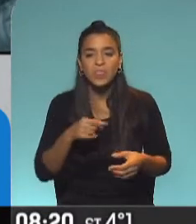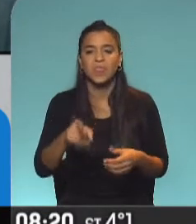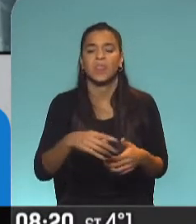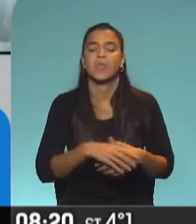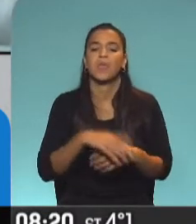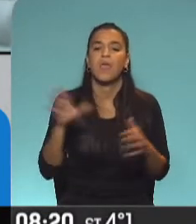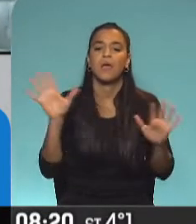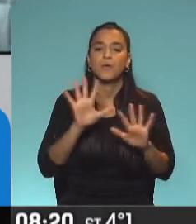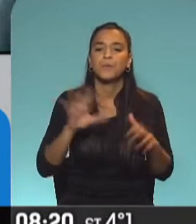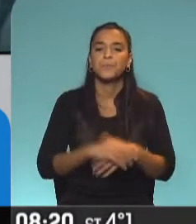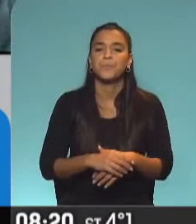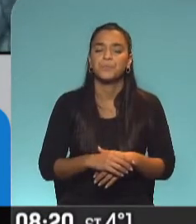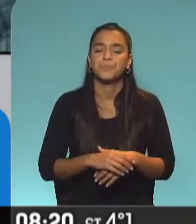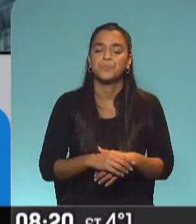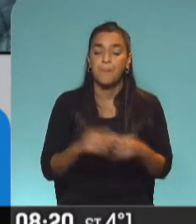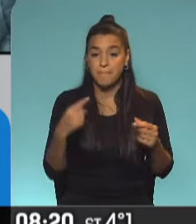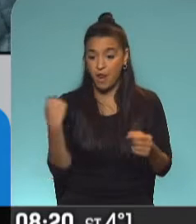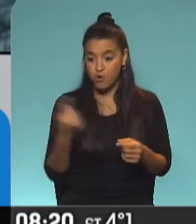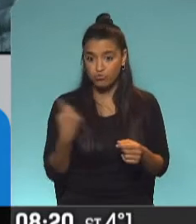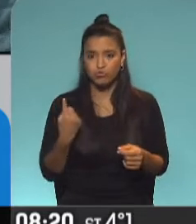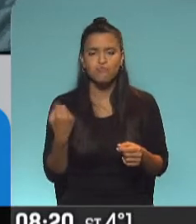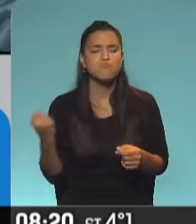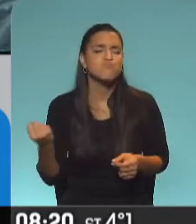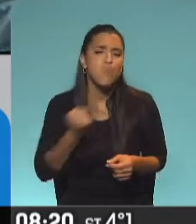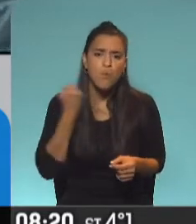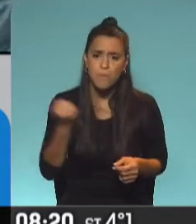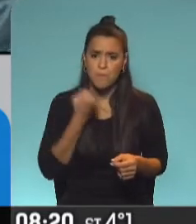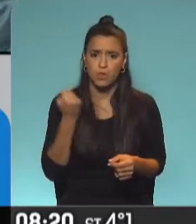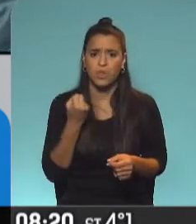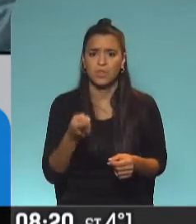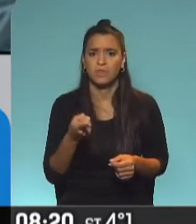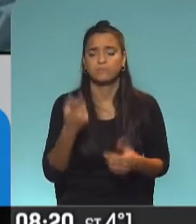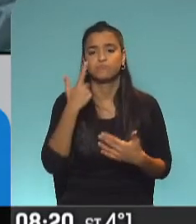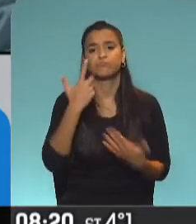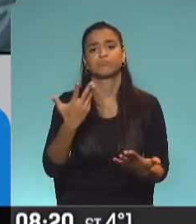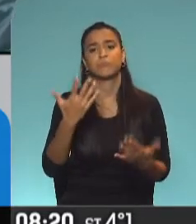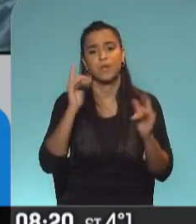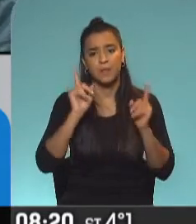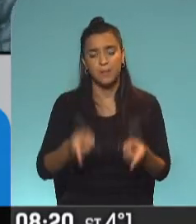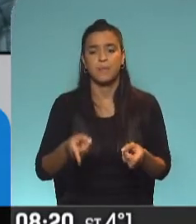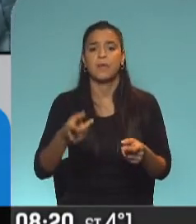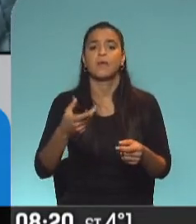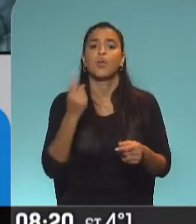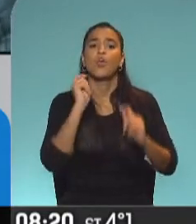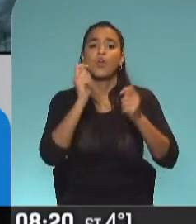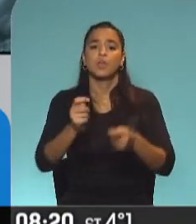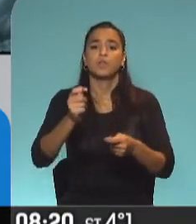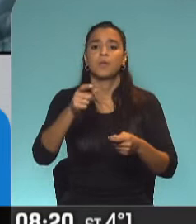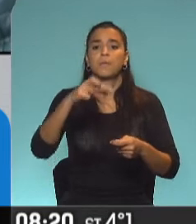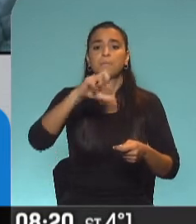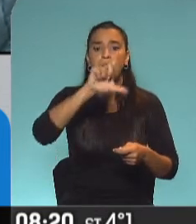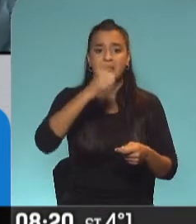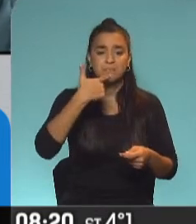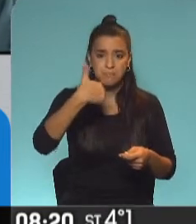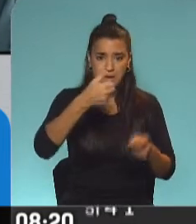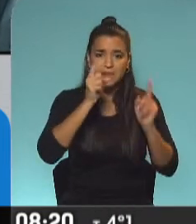y Pablo. Para nosotros es muy importante que se reconozca también a los donantes de plasma como a los donantes de